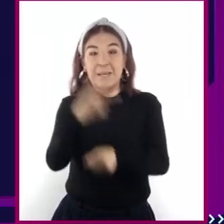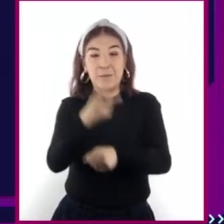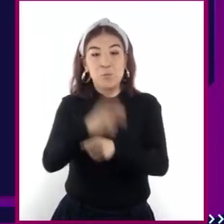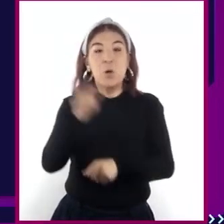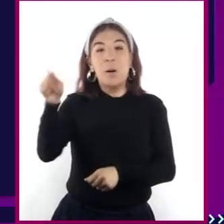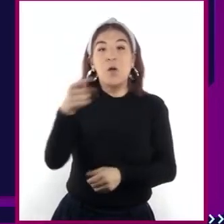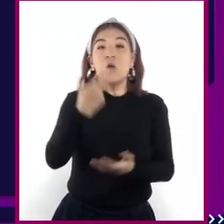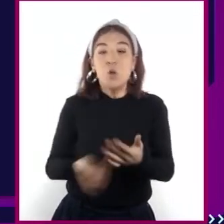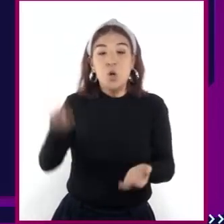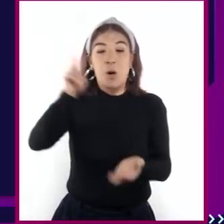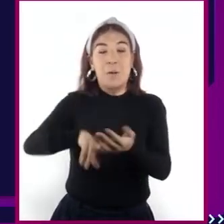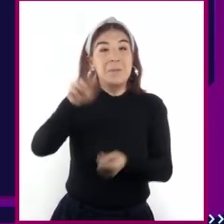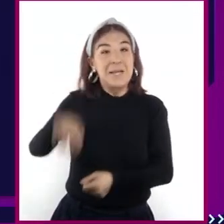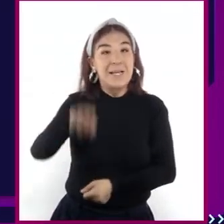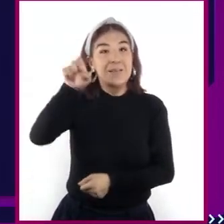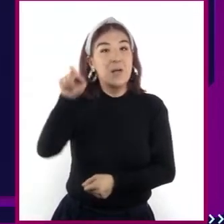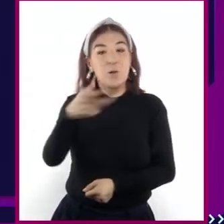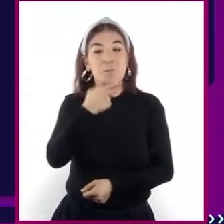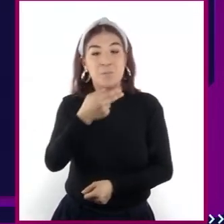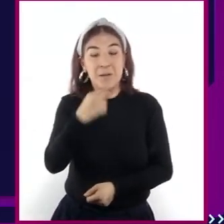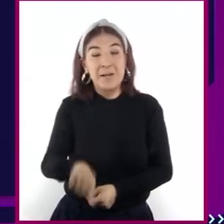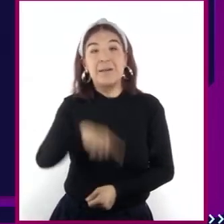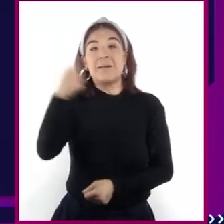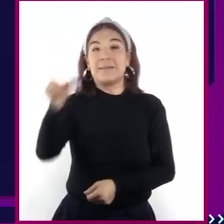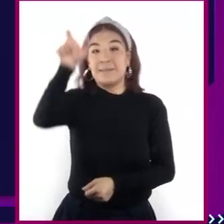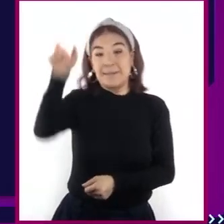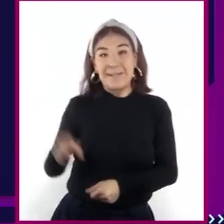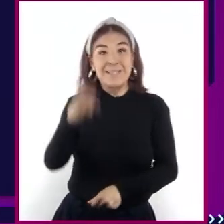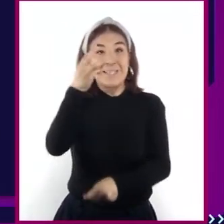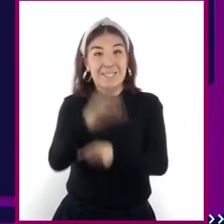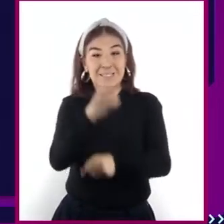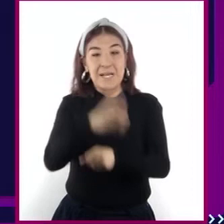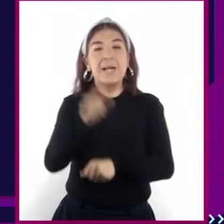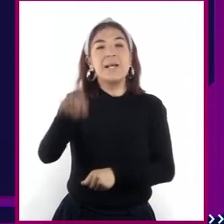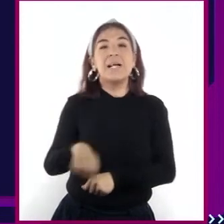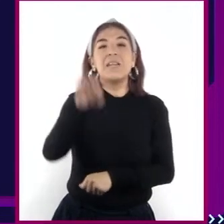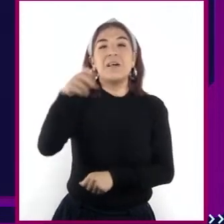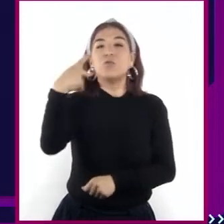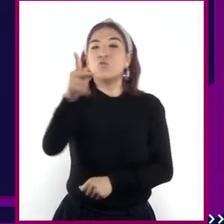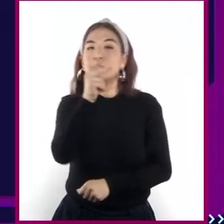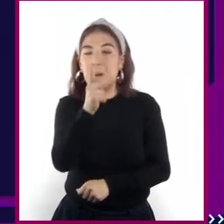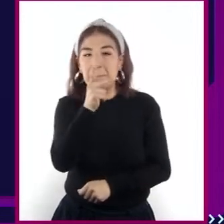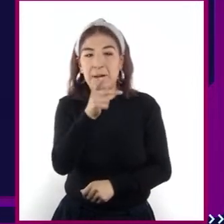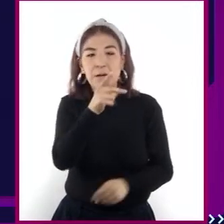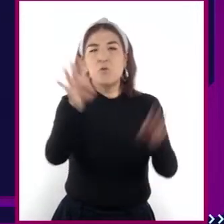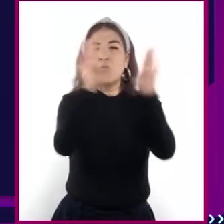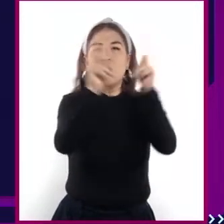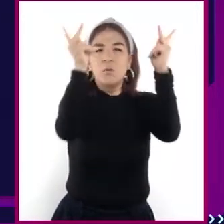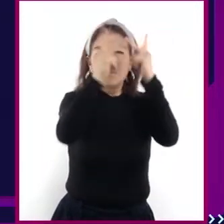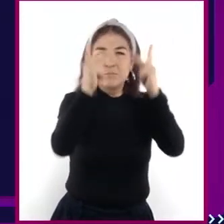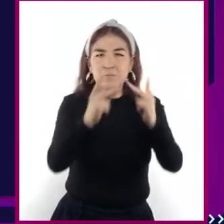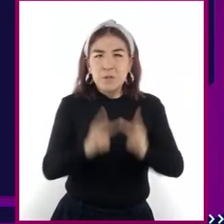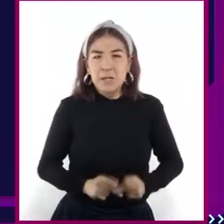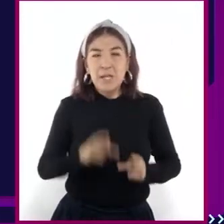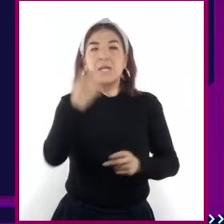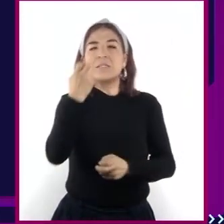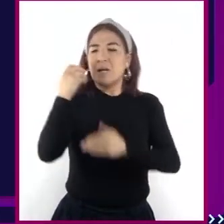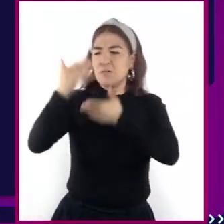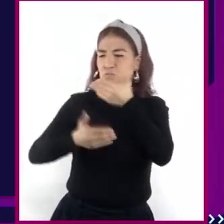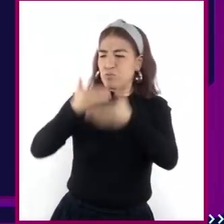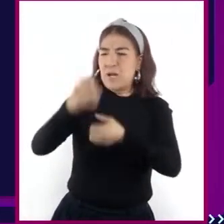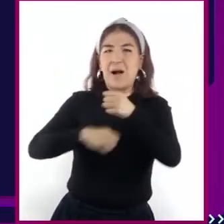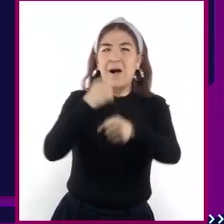Luis. Y en la tercera columna, la edad del papá. De esta manera puedo comparar cada una de las edades con el paso de los